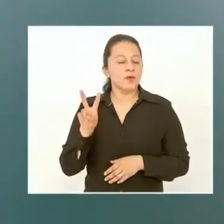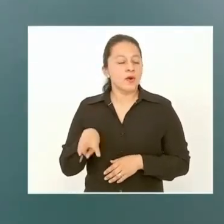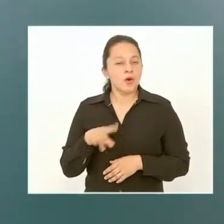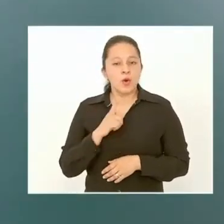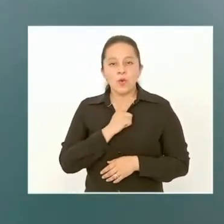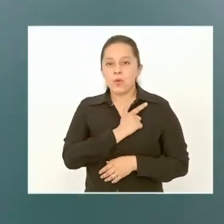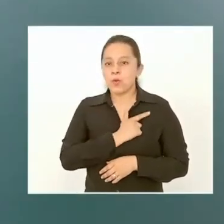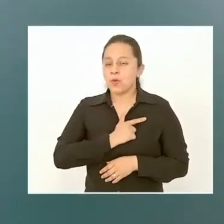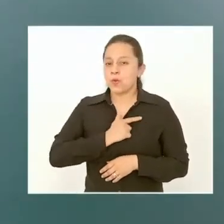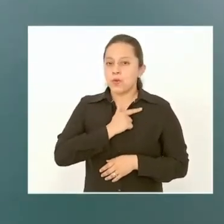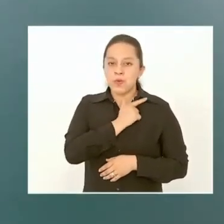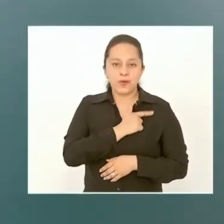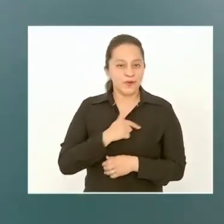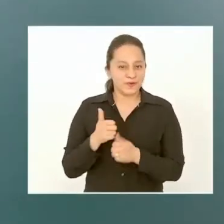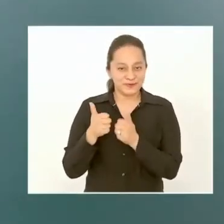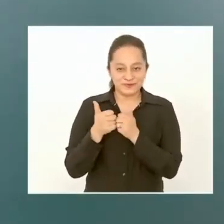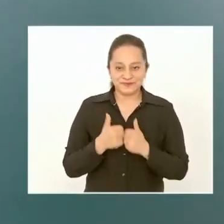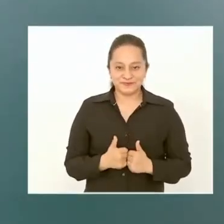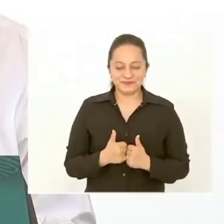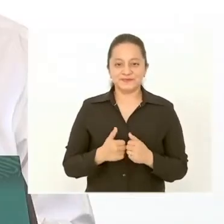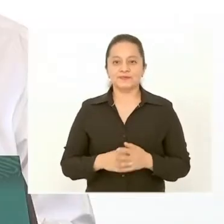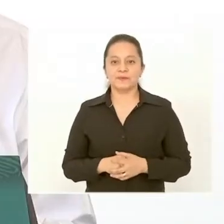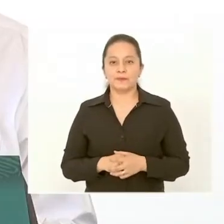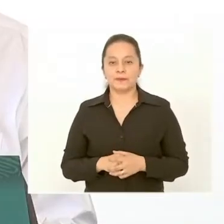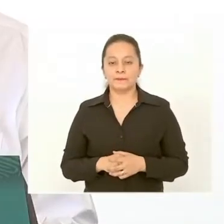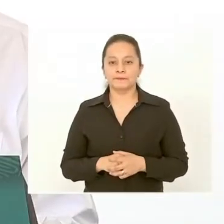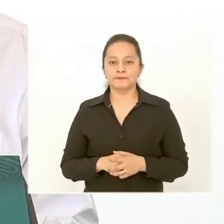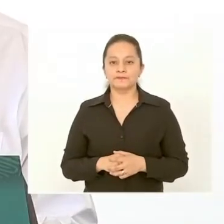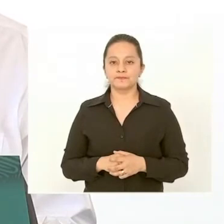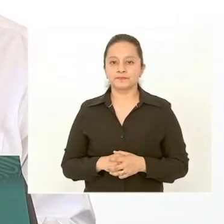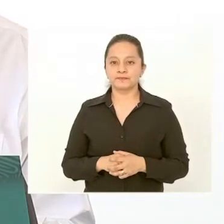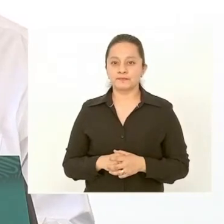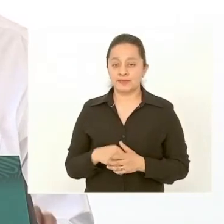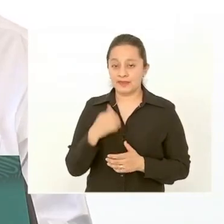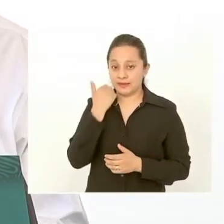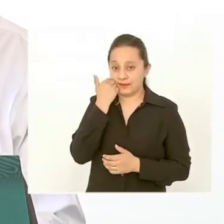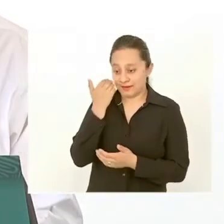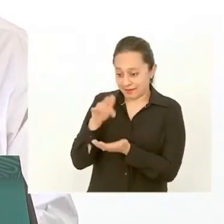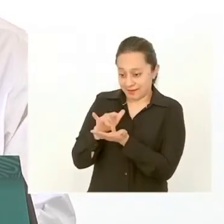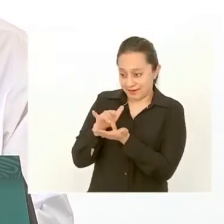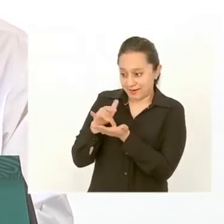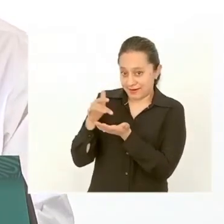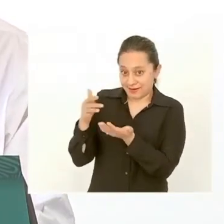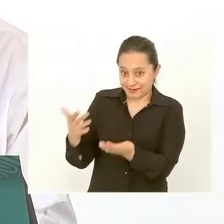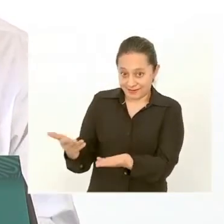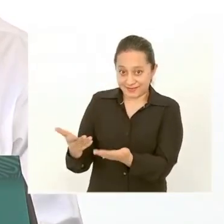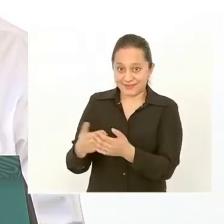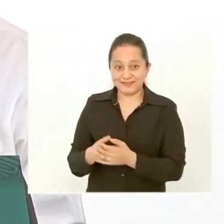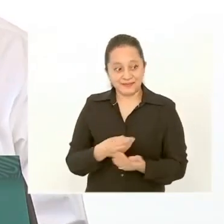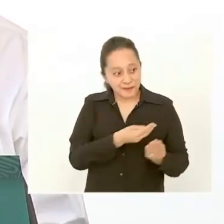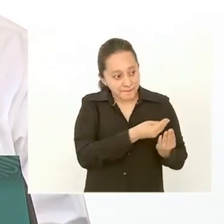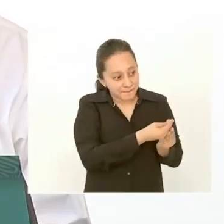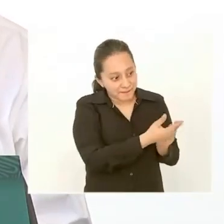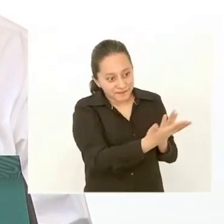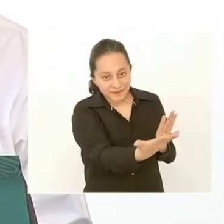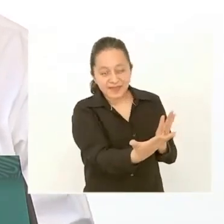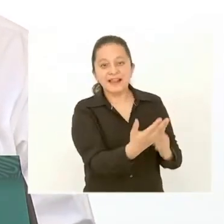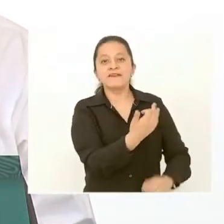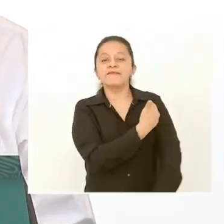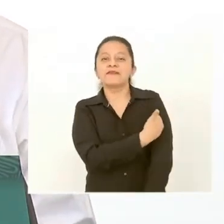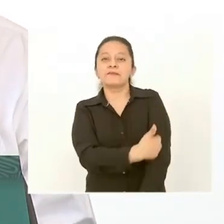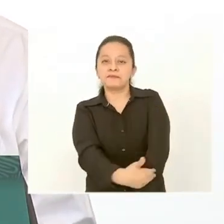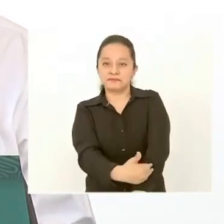aquí yo quiero agradecer también la presencia de los familiares de